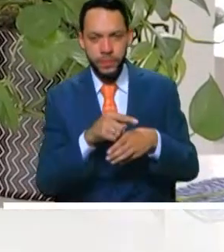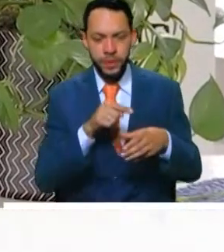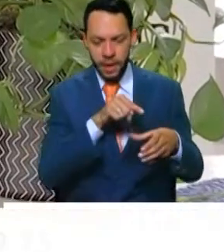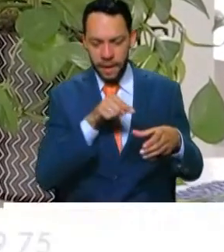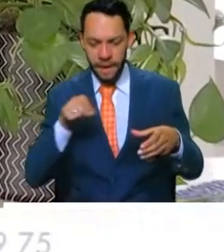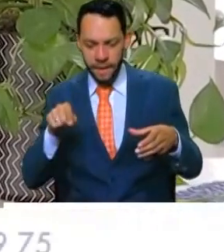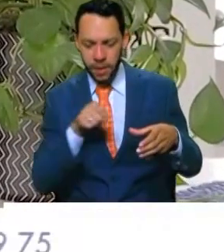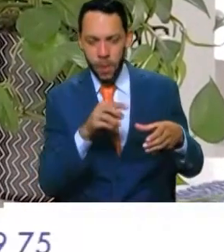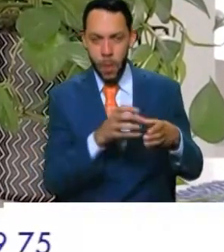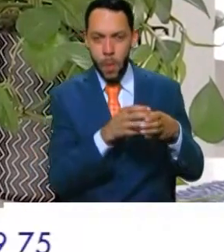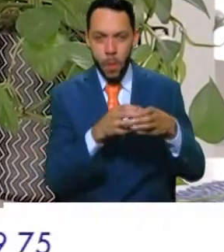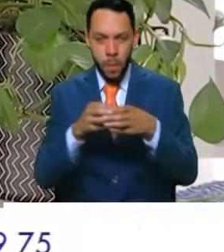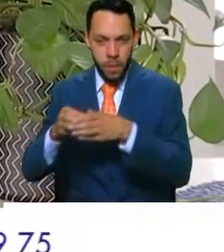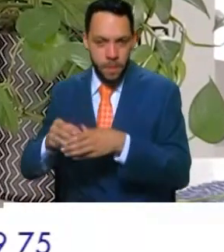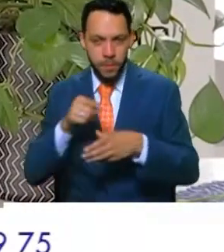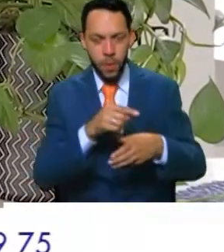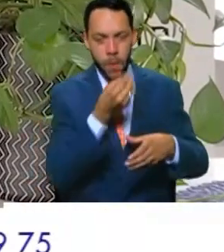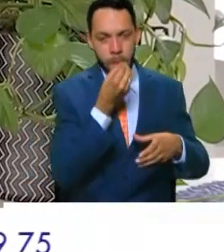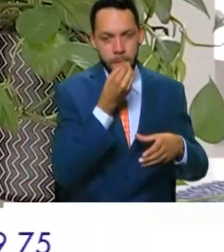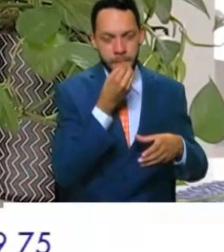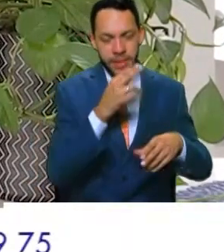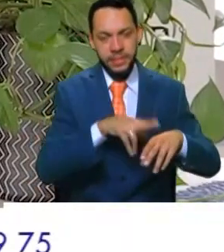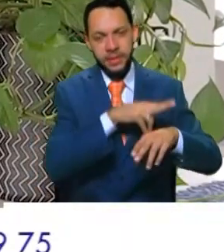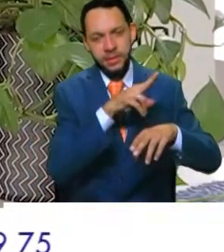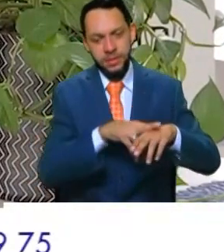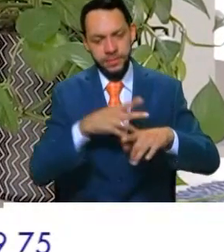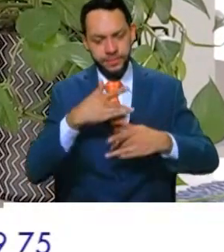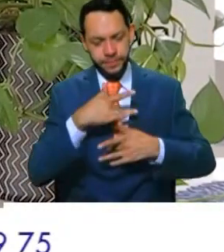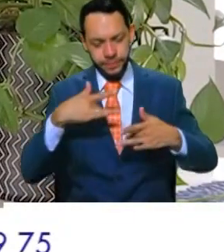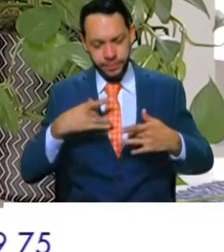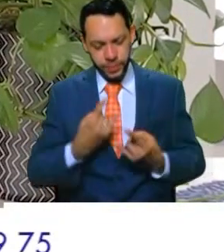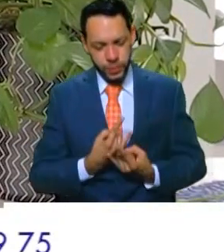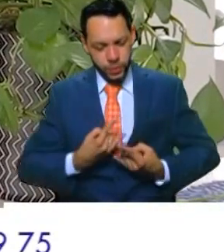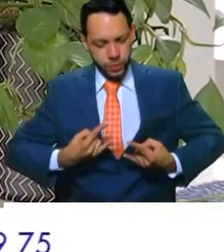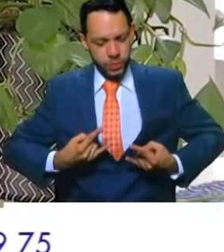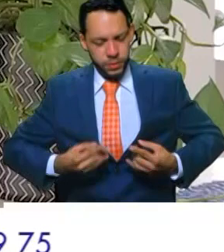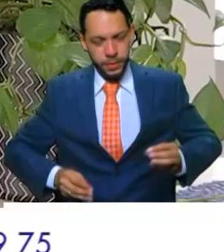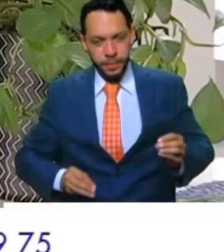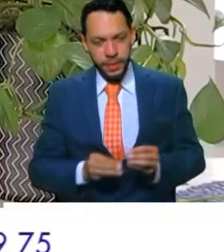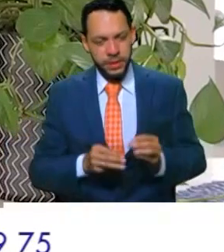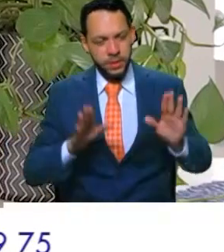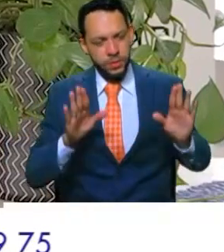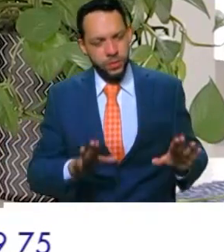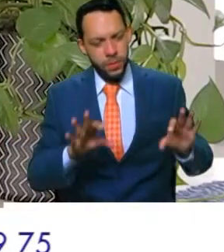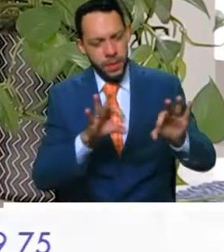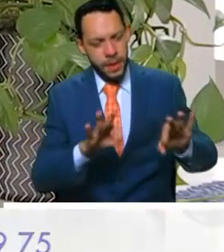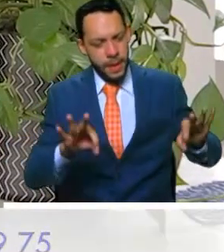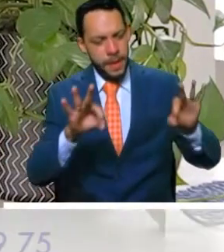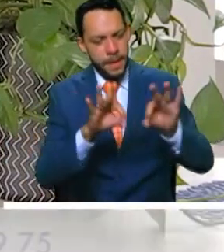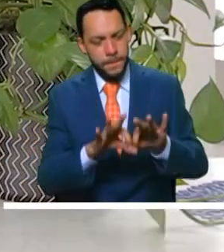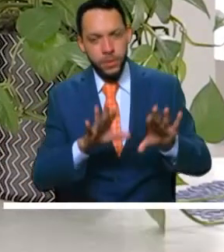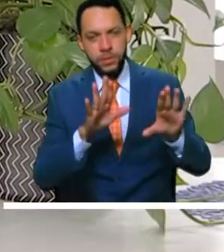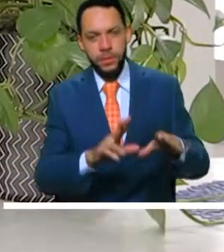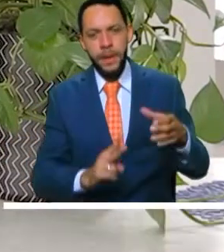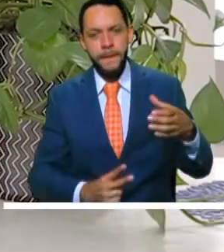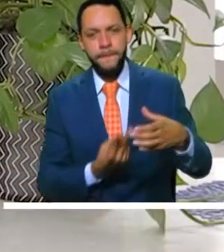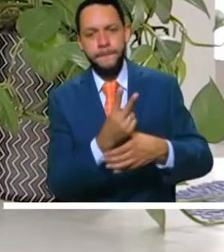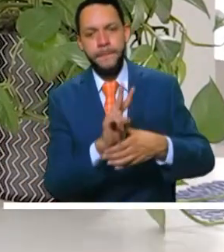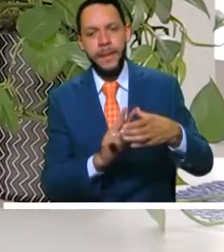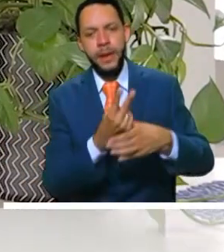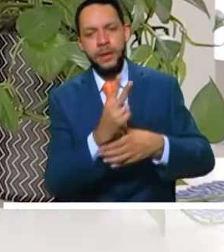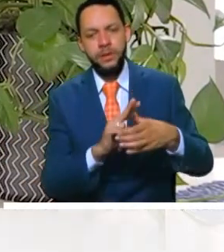alimentos nutricionales. Entonces, siempre vamos a hablar de la importancia de los vegetales, de las